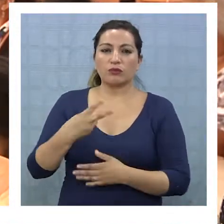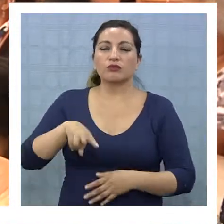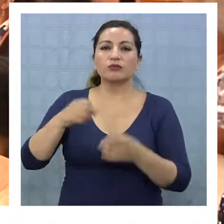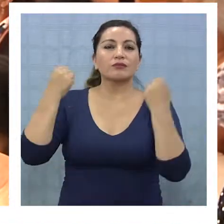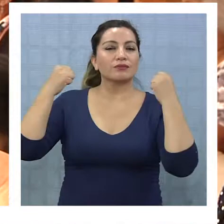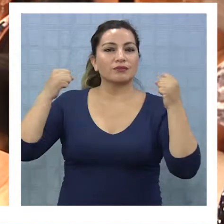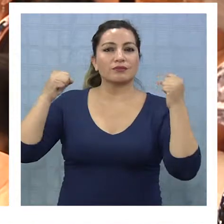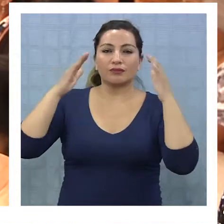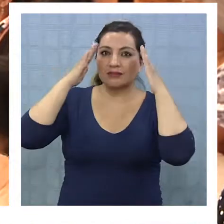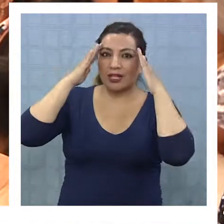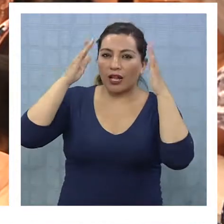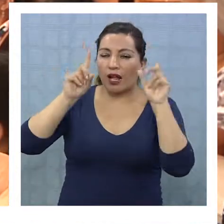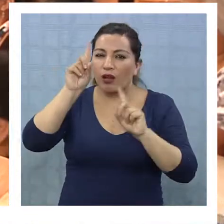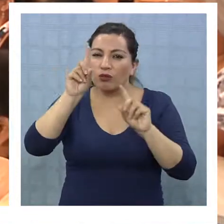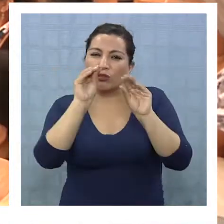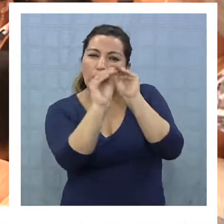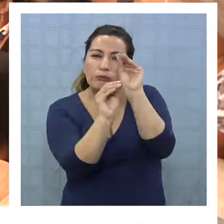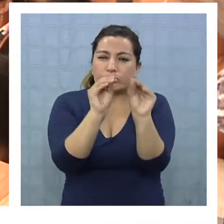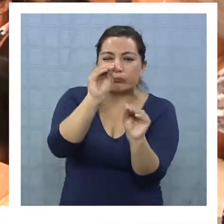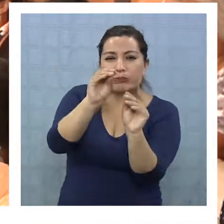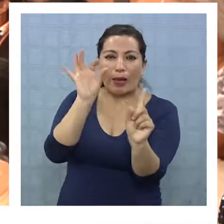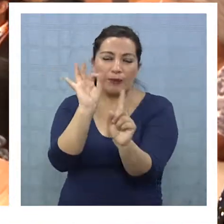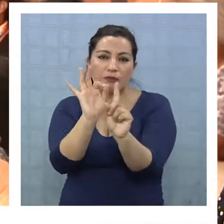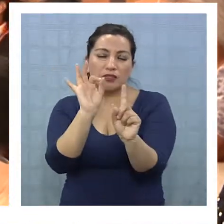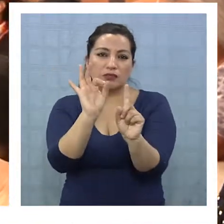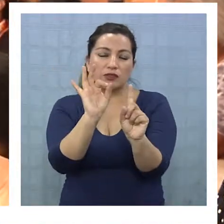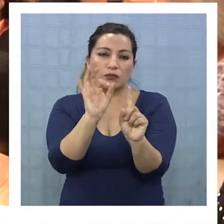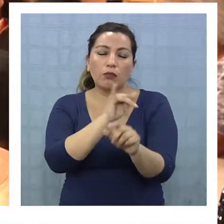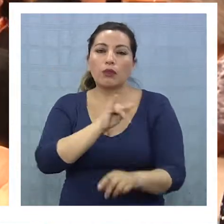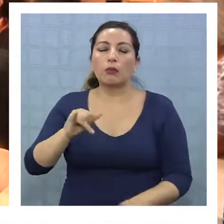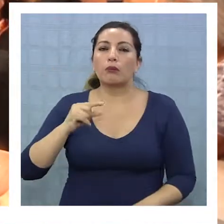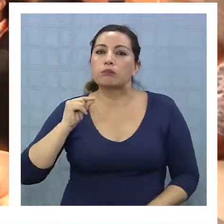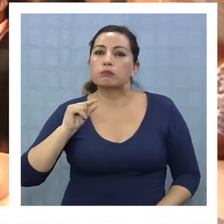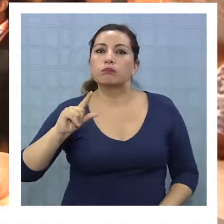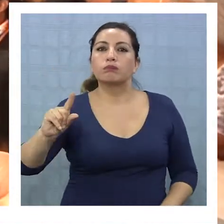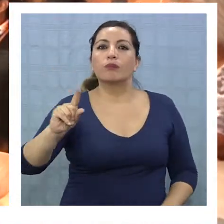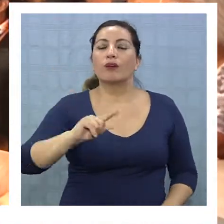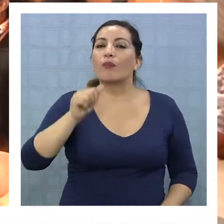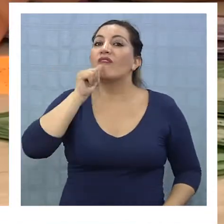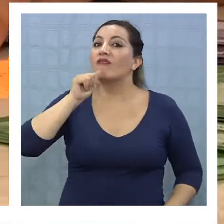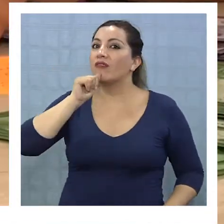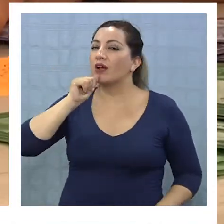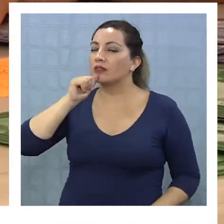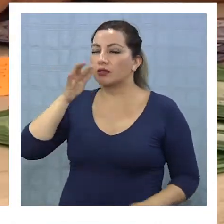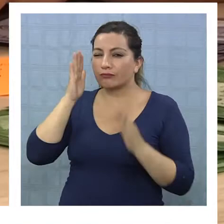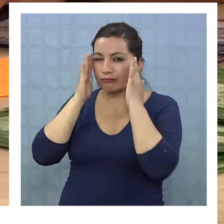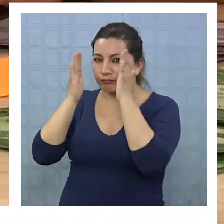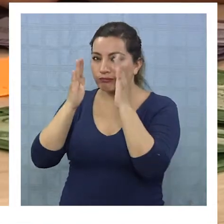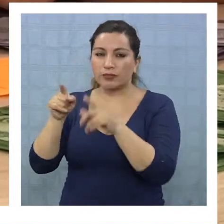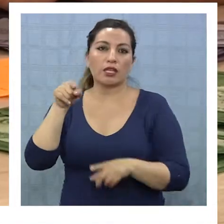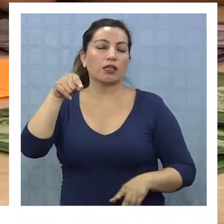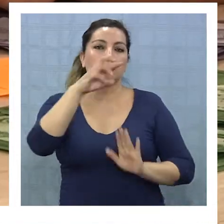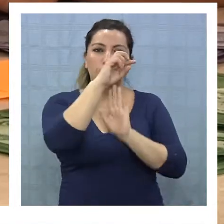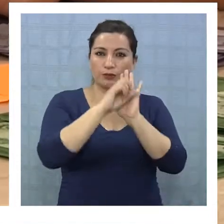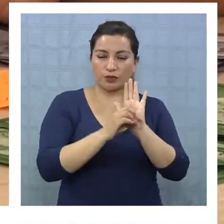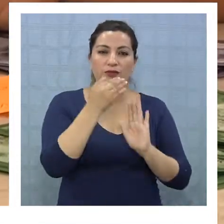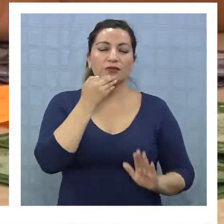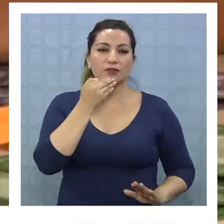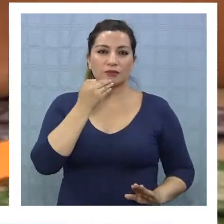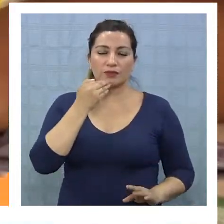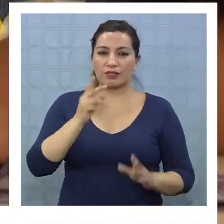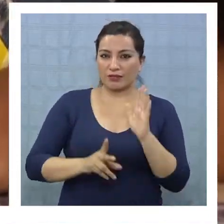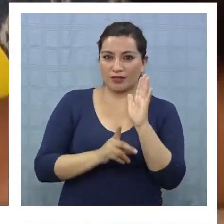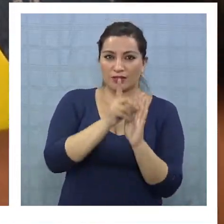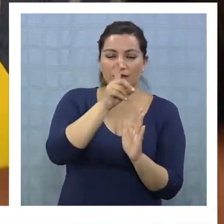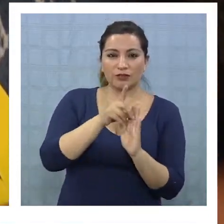ponemos atención en aquellos detalles que a lo mejor en nuestro emprendimiento nos estamos poniendo atención. Como parte de este proyecto también